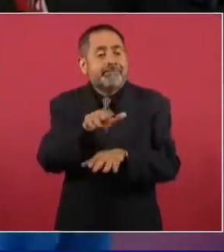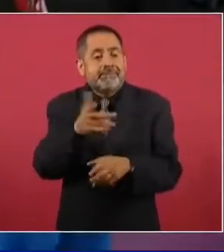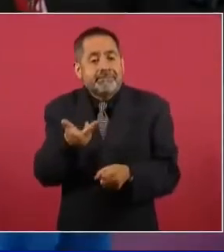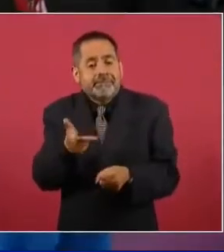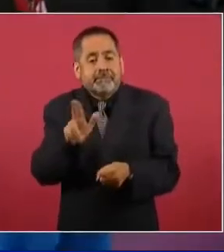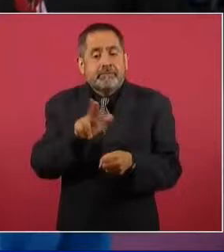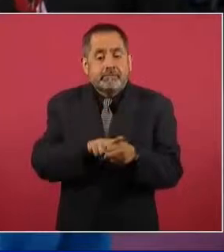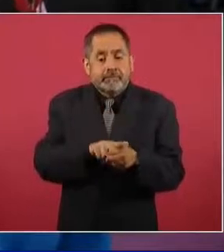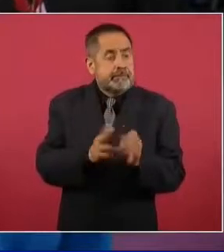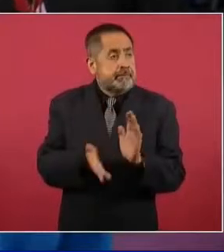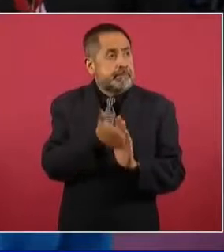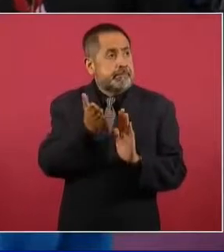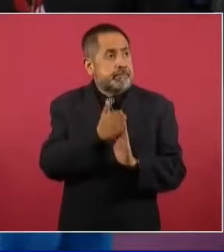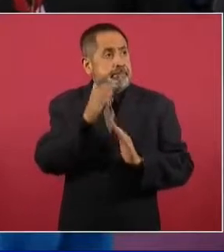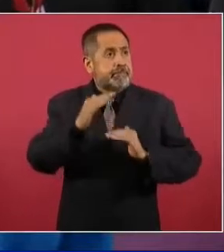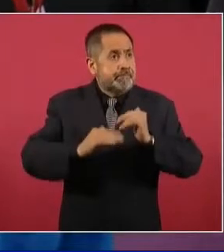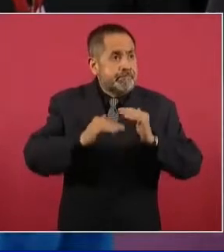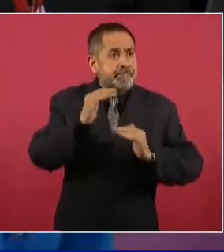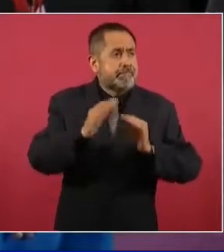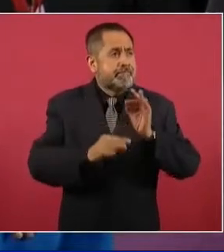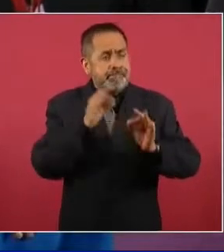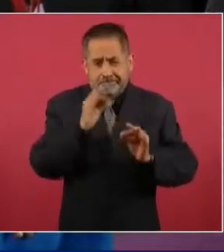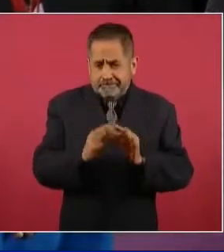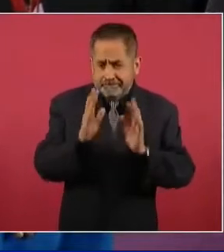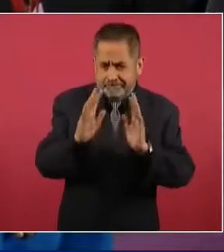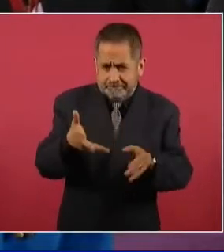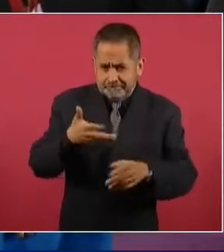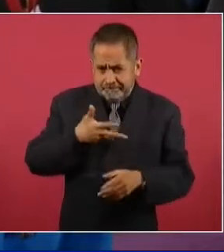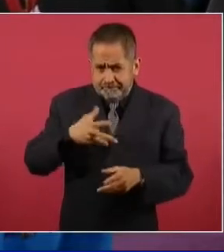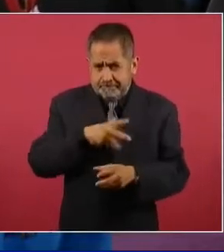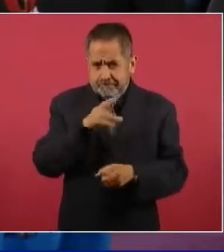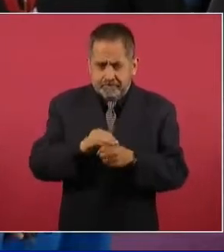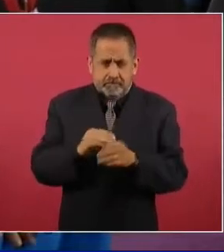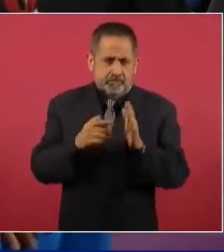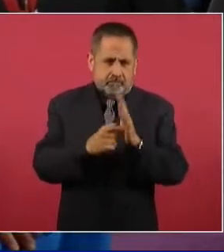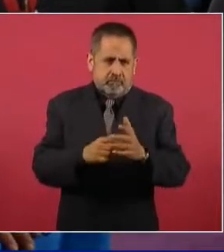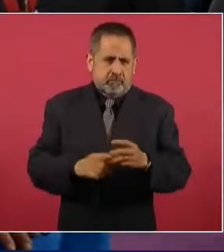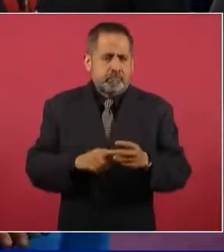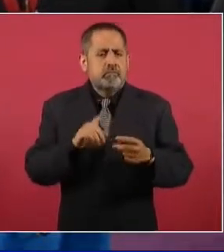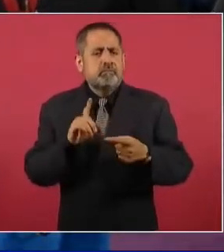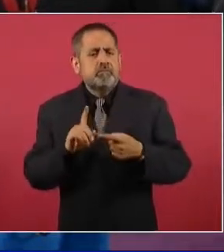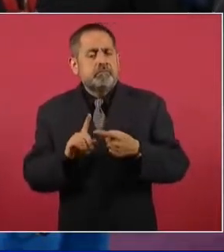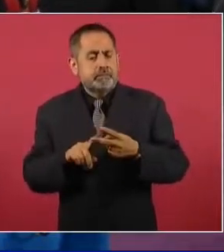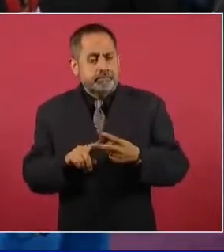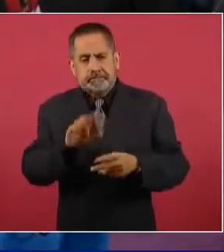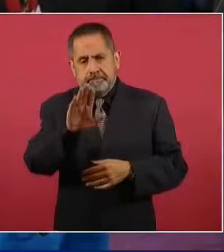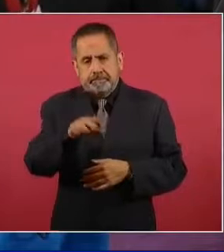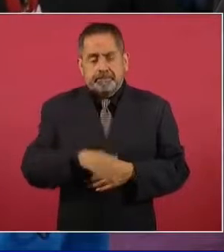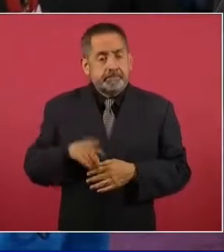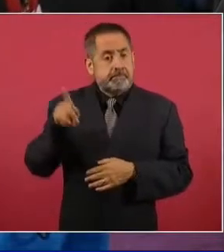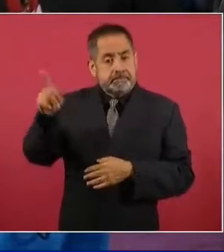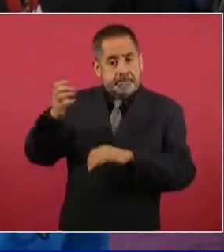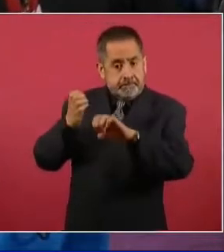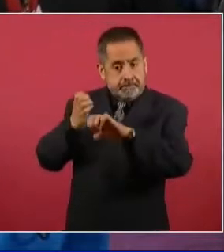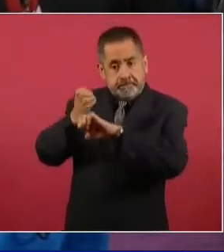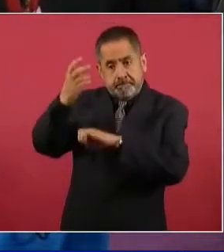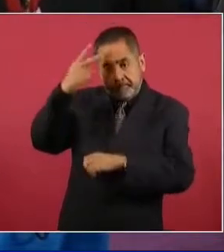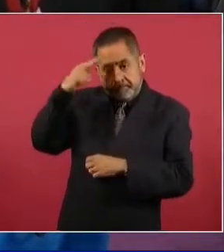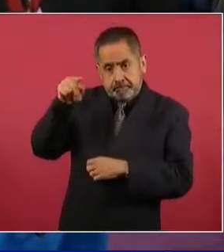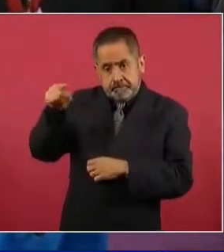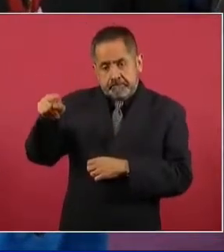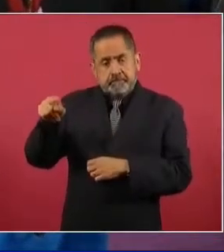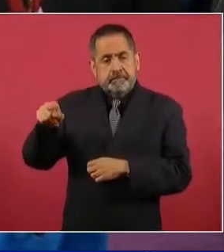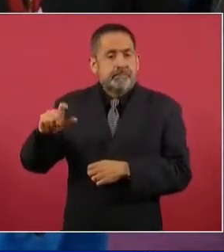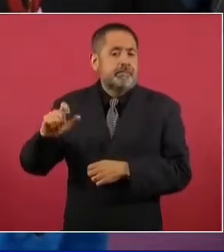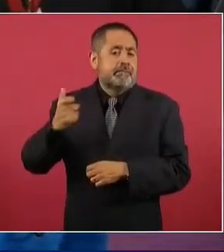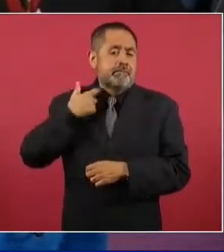también por situación de tiempo, recursos, etcétera, y si nos puede? Y luego otra cosa, en el Estado de México se hablaba de que, creo que desde el